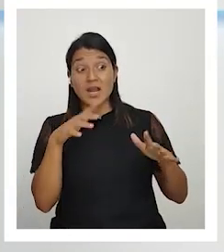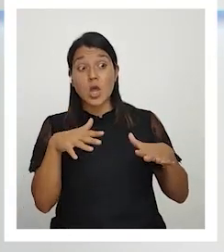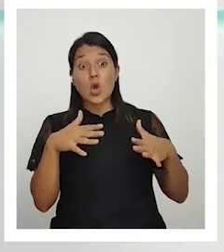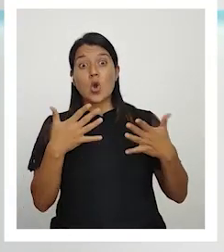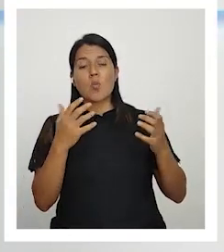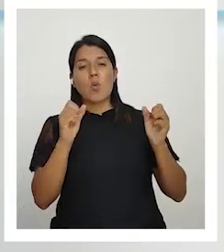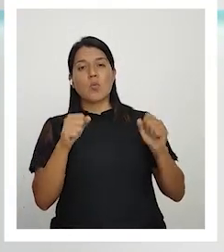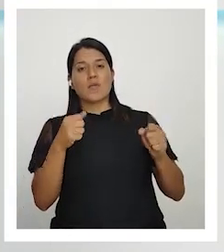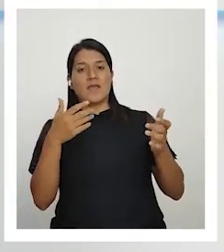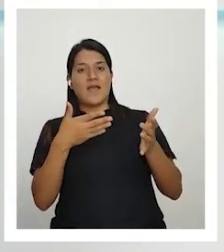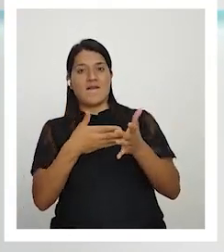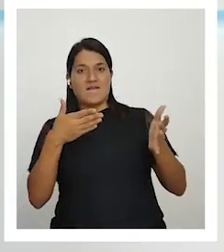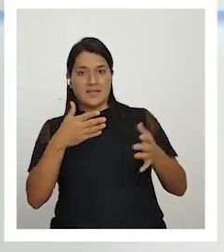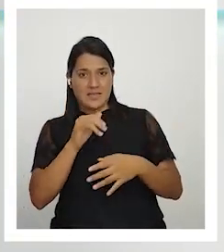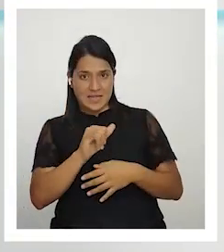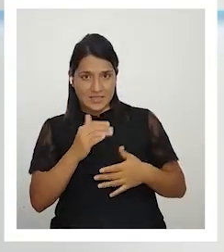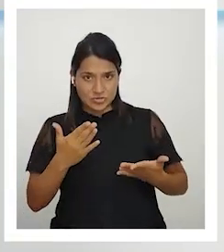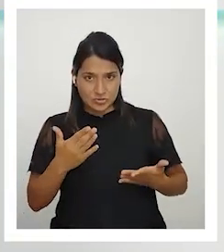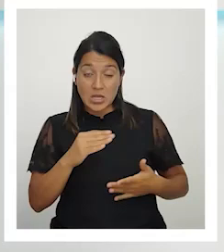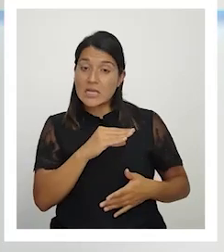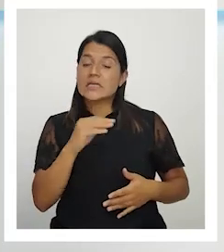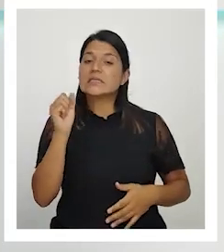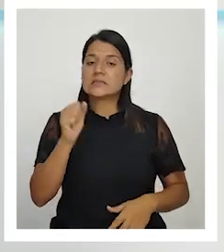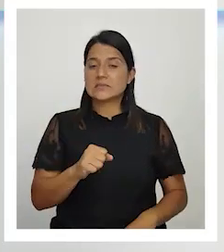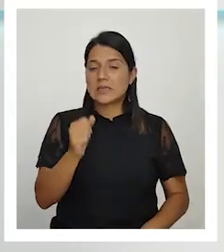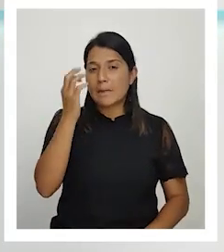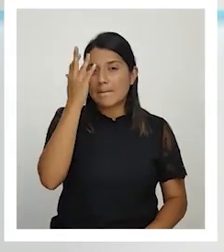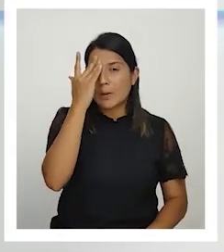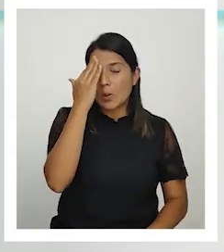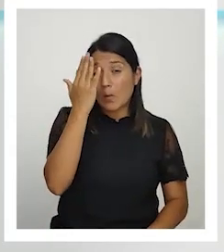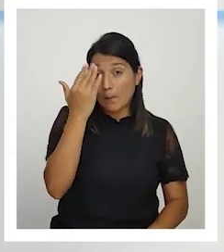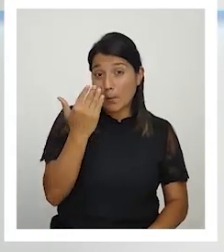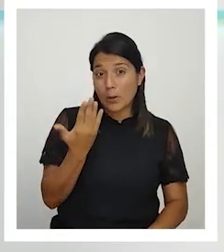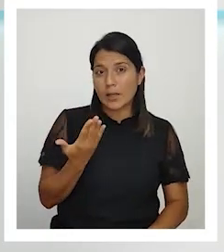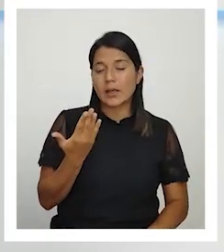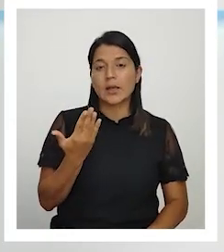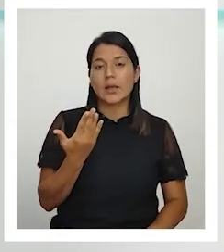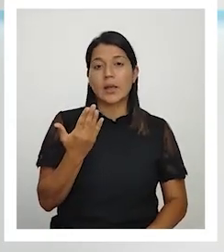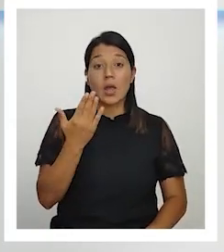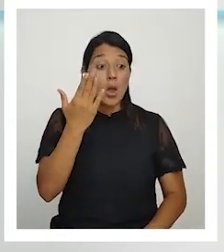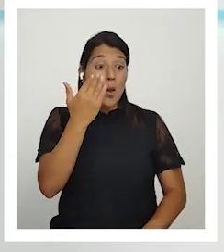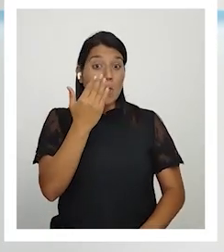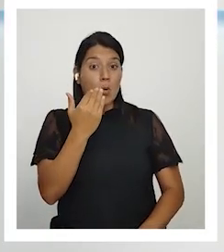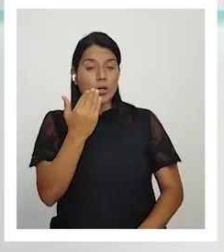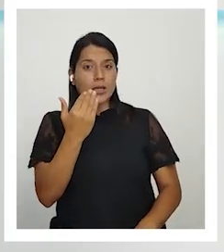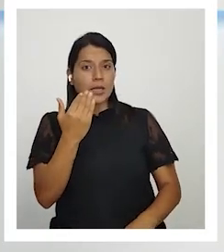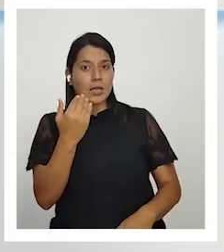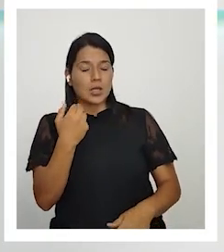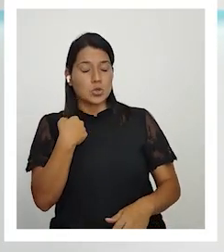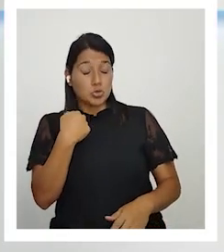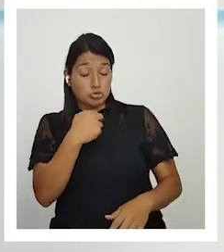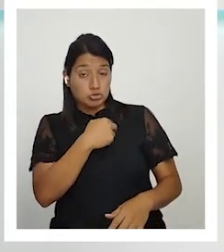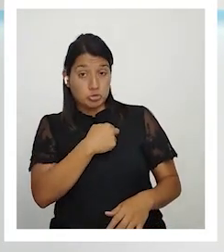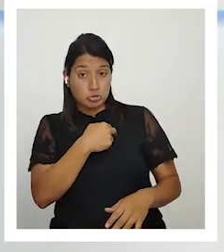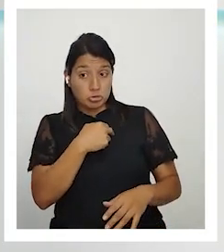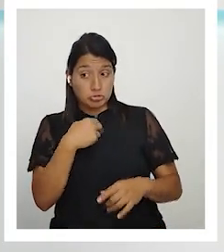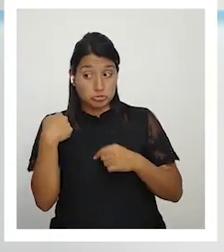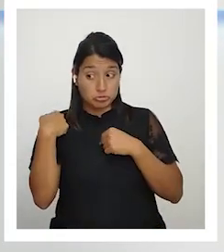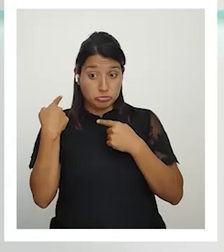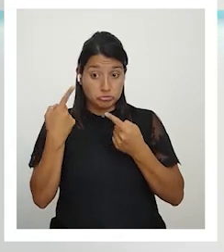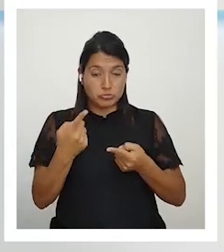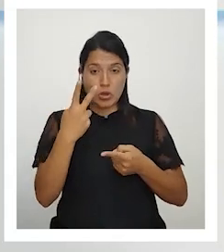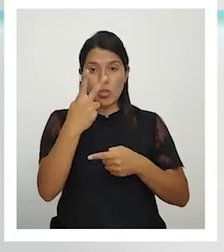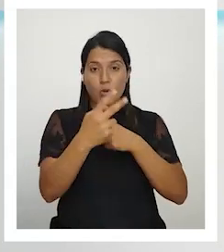¿verdad? Y pues sí nos preocupa, puesto que de acuerdo a lo que hemos logrado ver en los últimos 2 años, pues